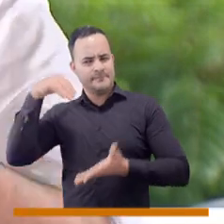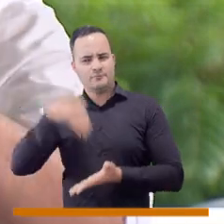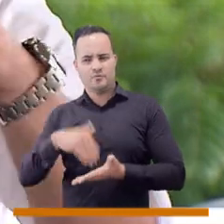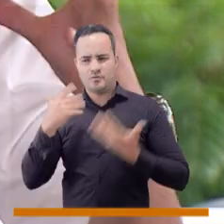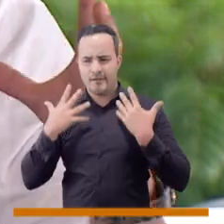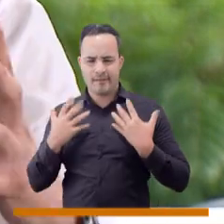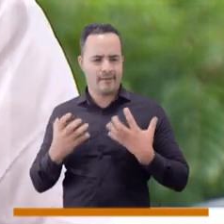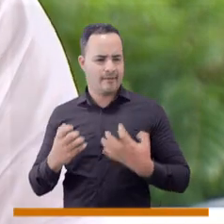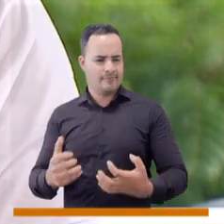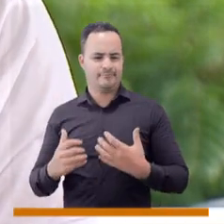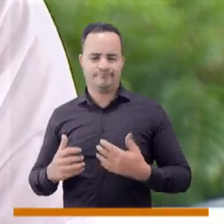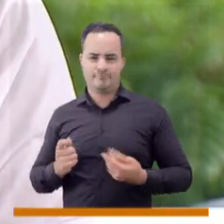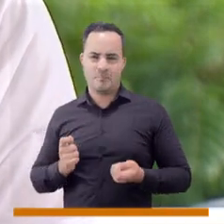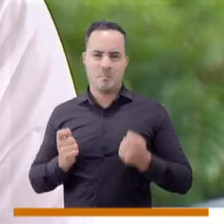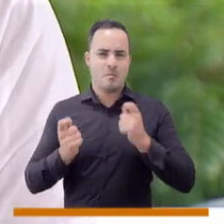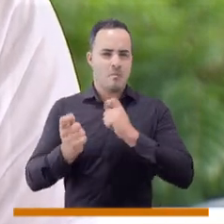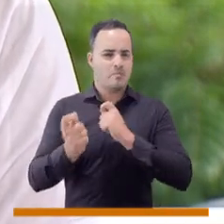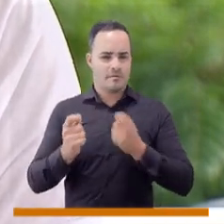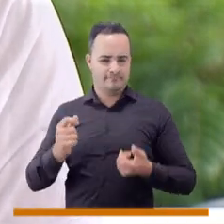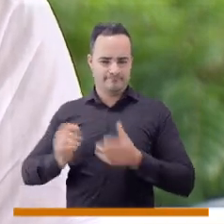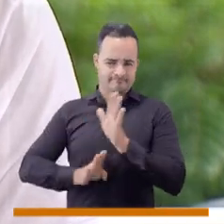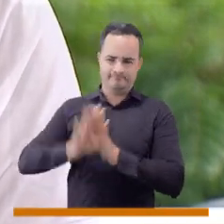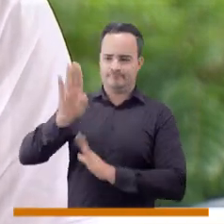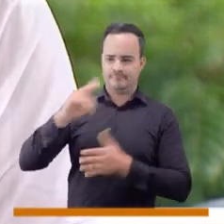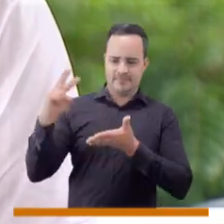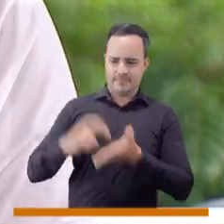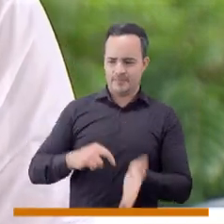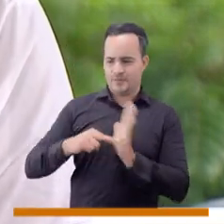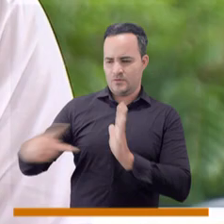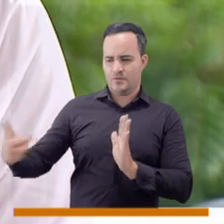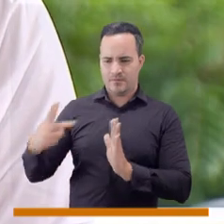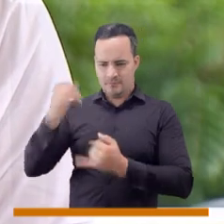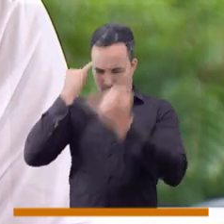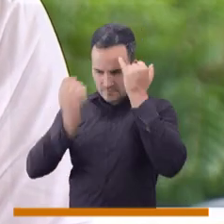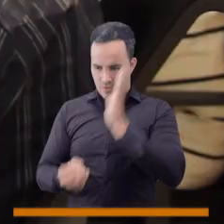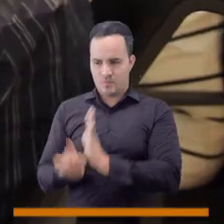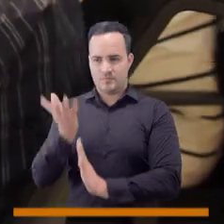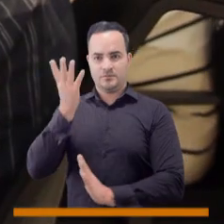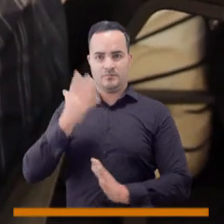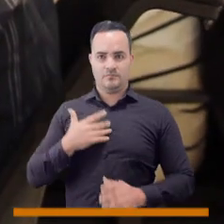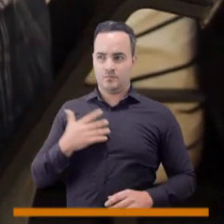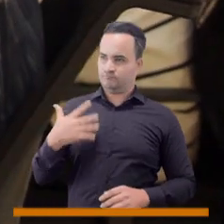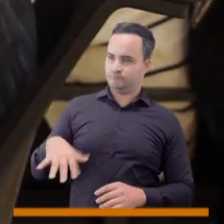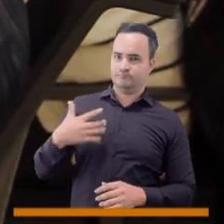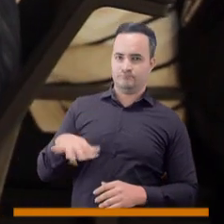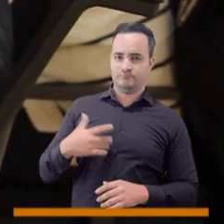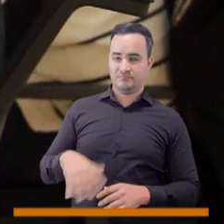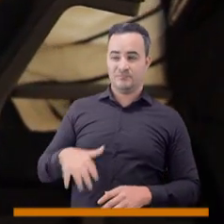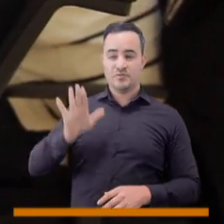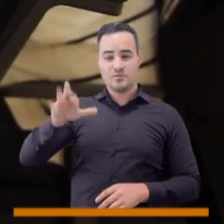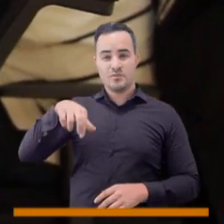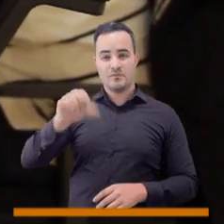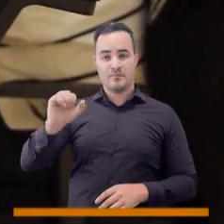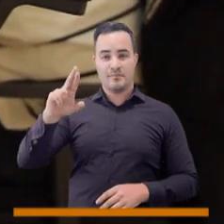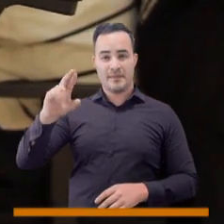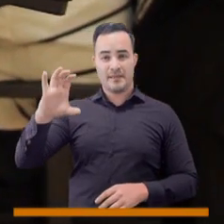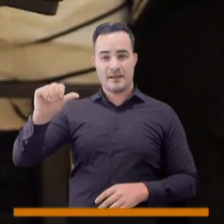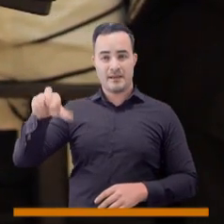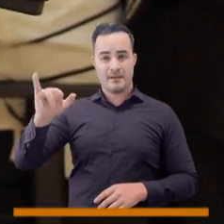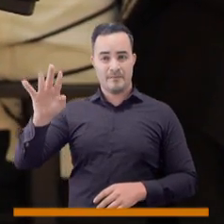de convertirse en un hub de desarrollo de ciencia, tecnología e innovación. Es una empresa que tiene per